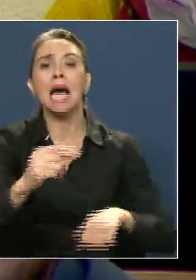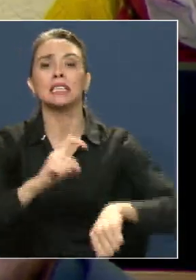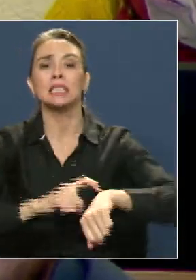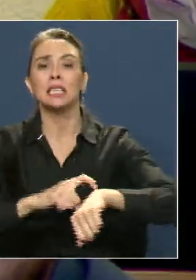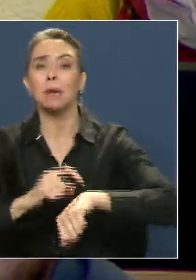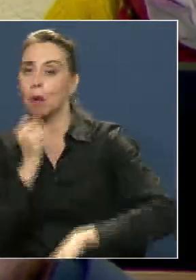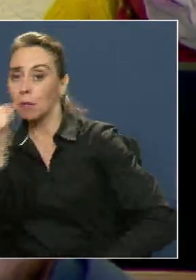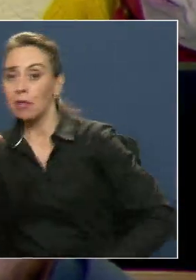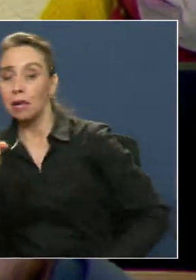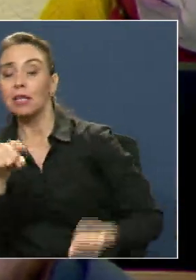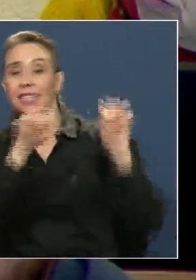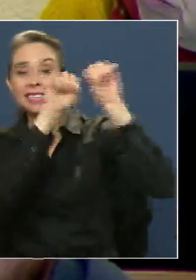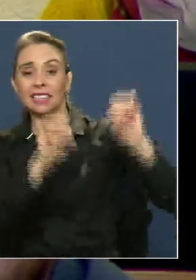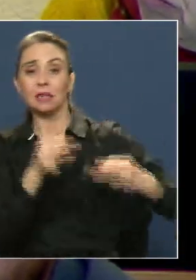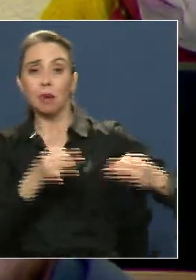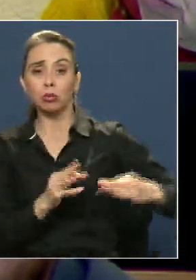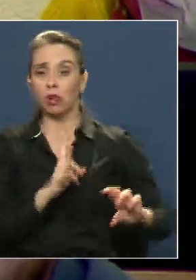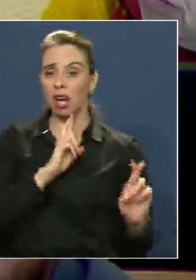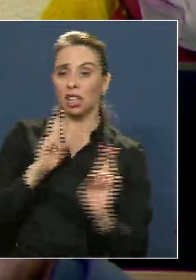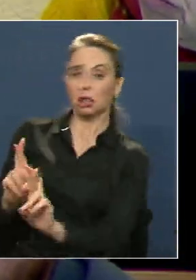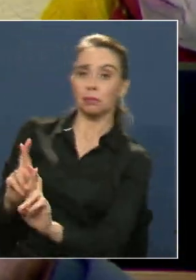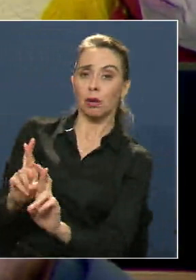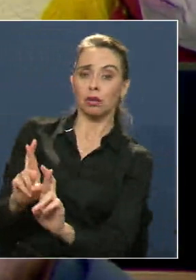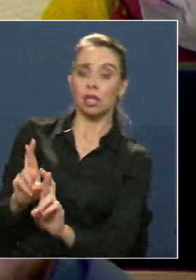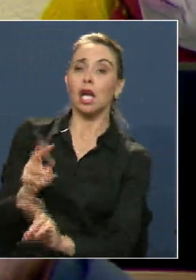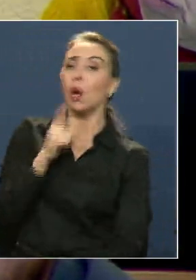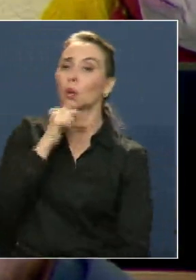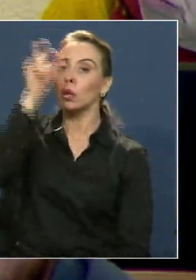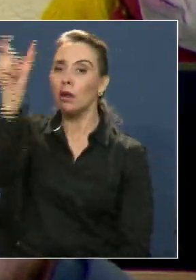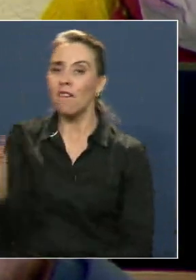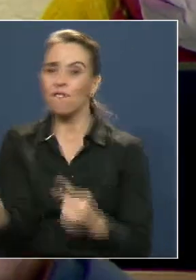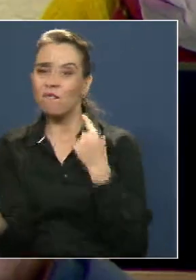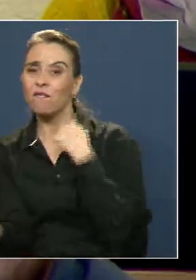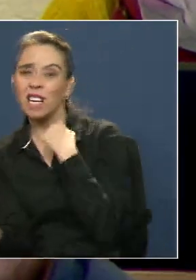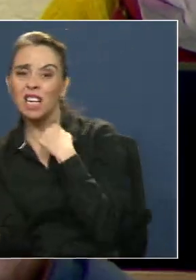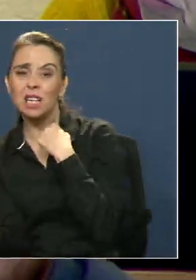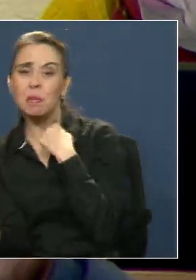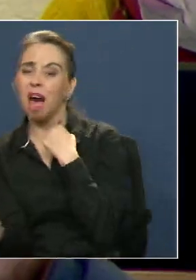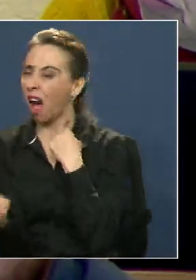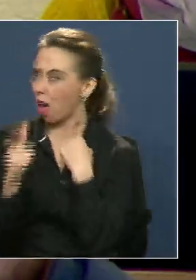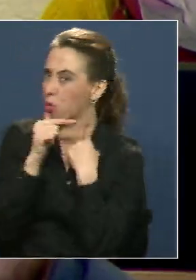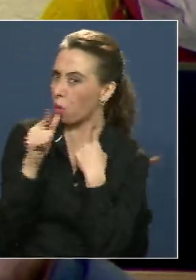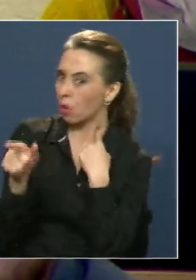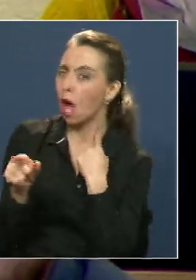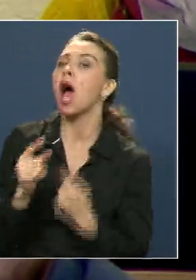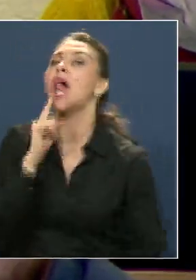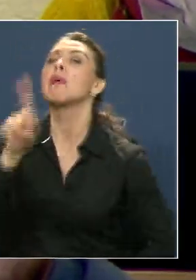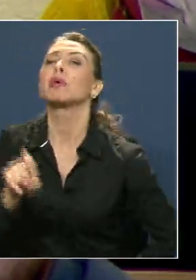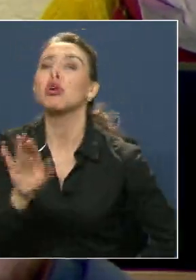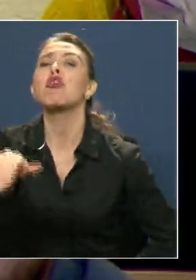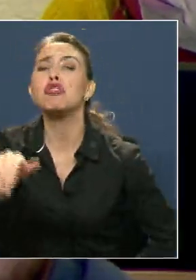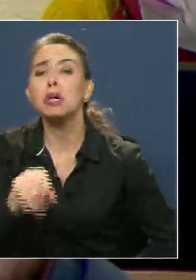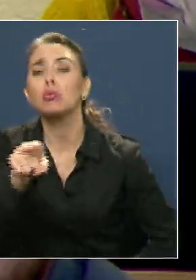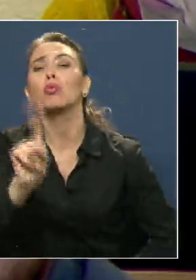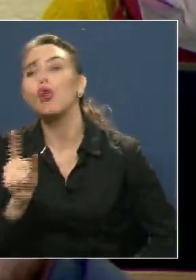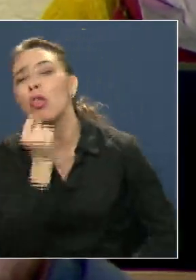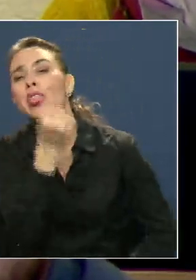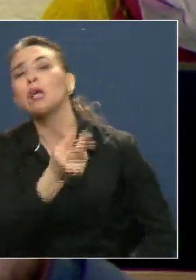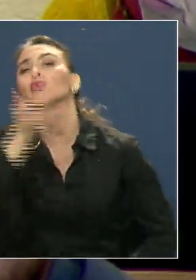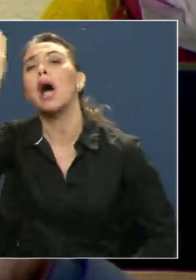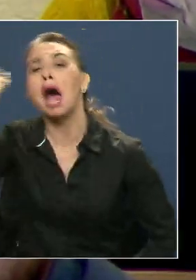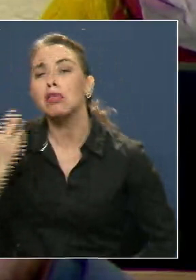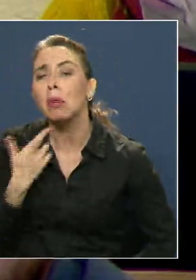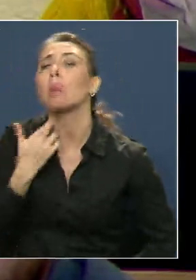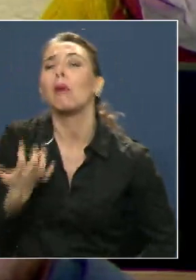primera reacción del sistema judicial es cuestionar a las víctimas preguntando por qué no denunció antes? Desde esa pregunta